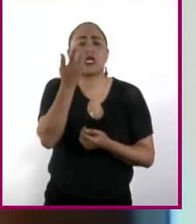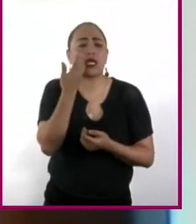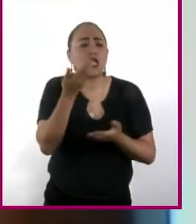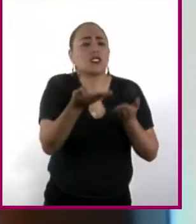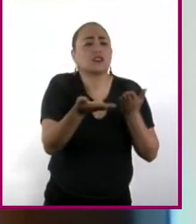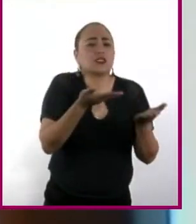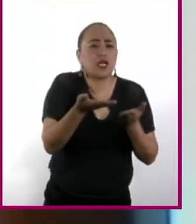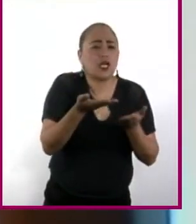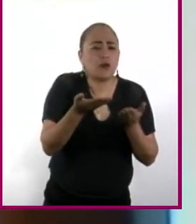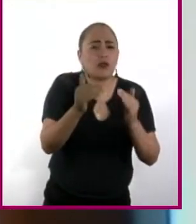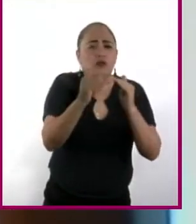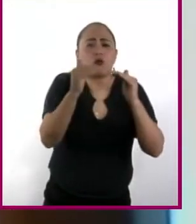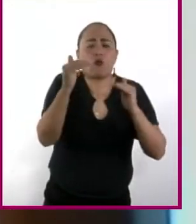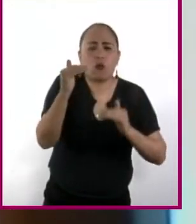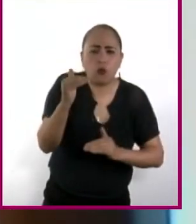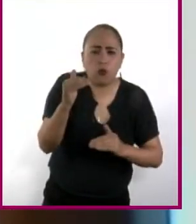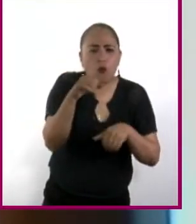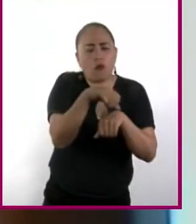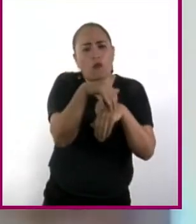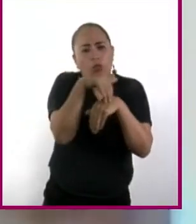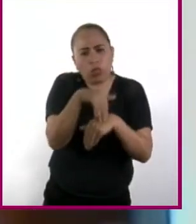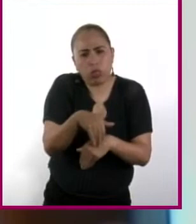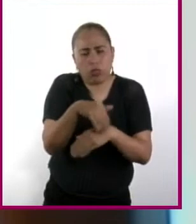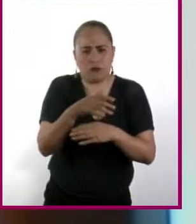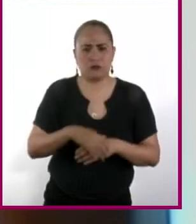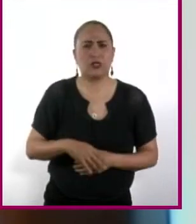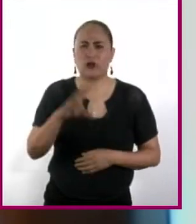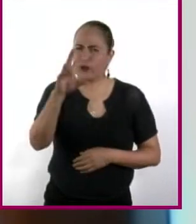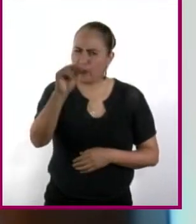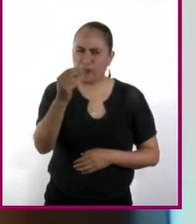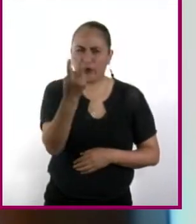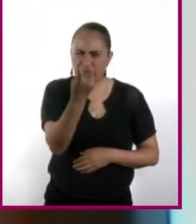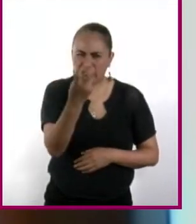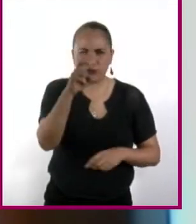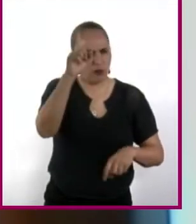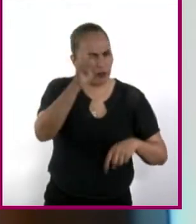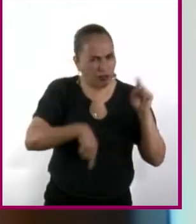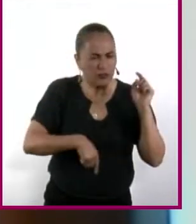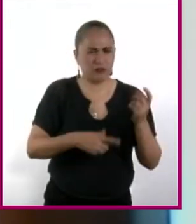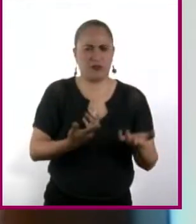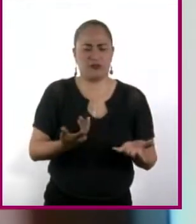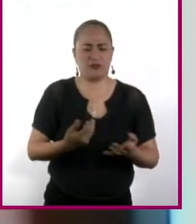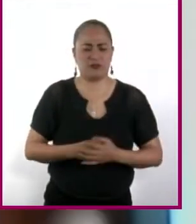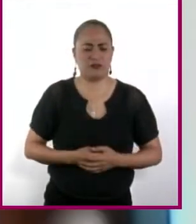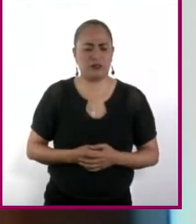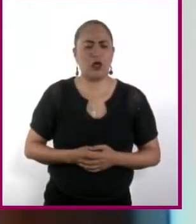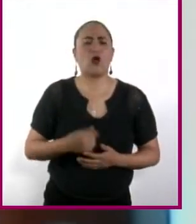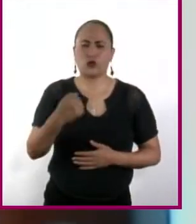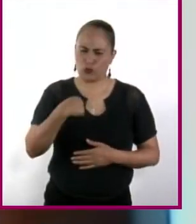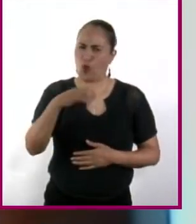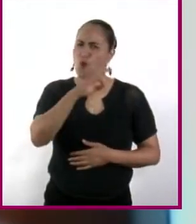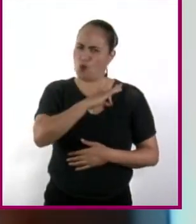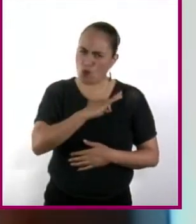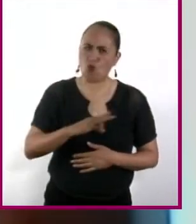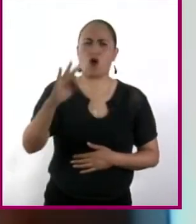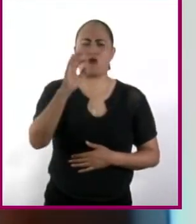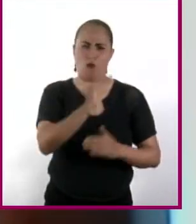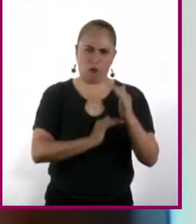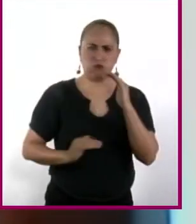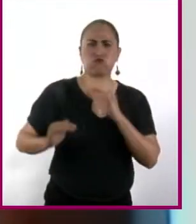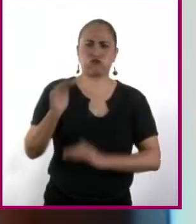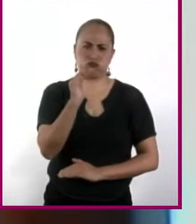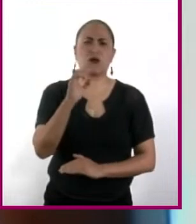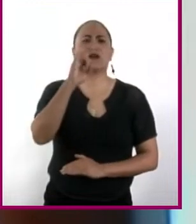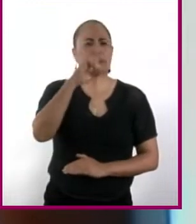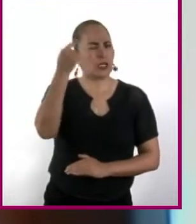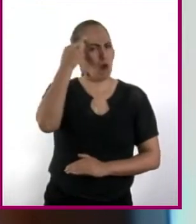de subordinación. Entonces, tenemos que superar esto. Tenemos que decir, sí soy capaz de hacer las cosas,